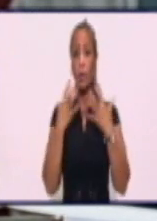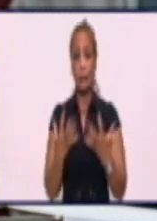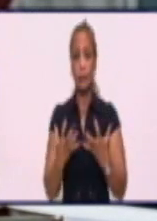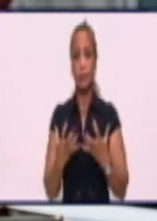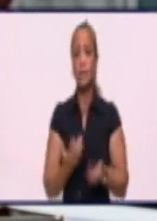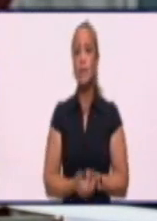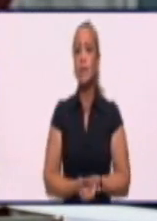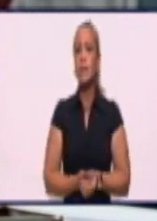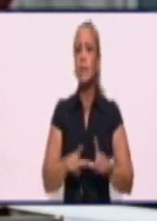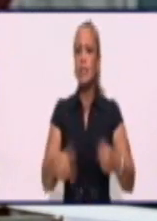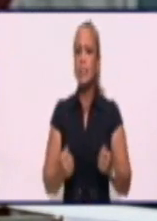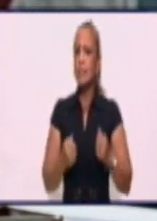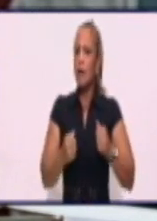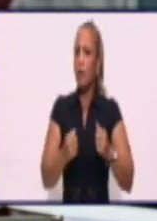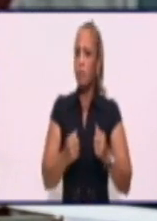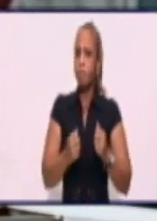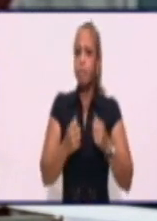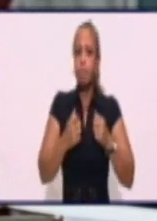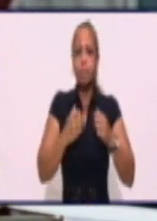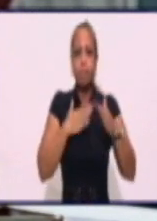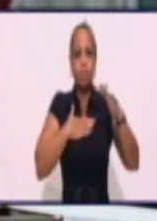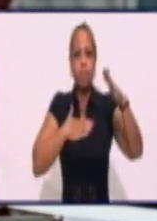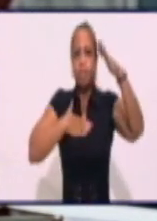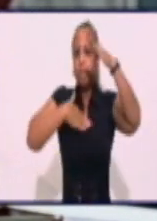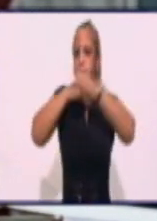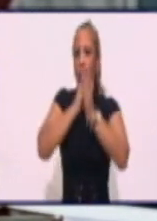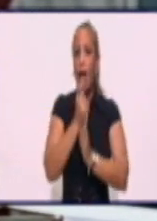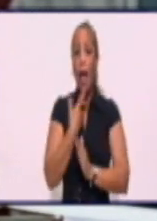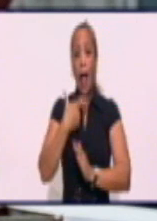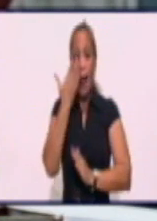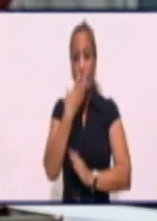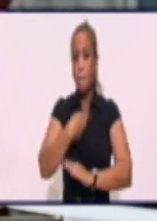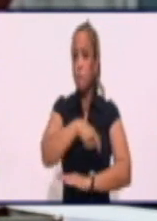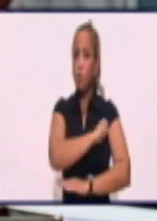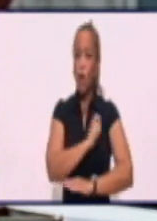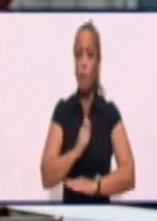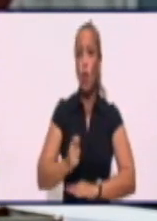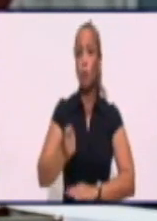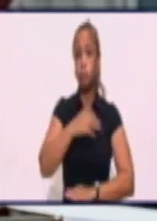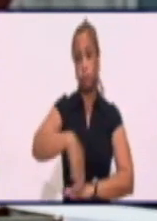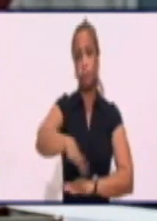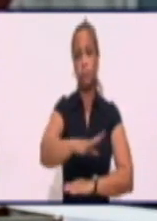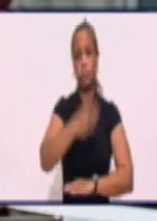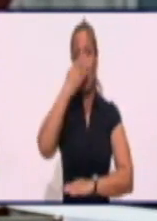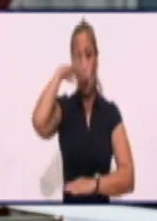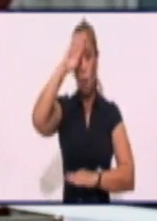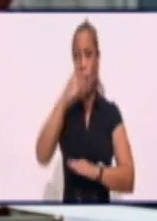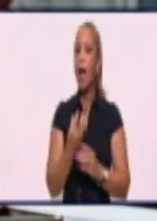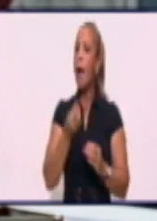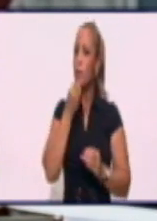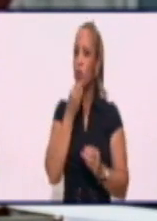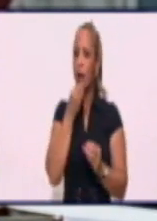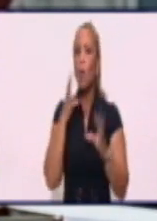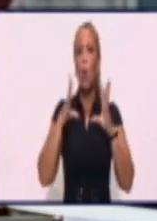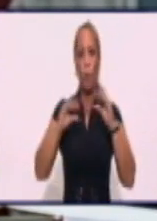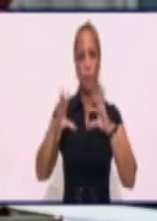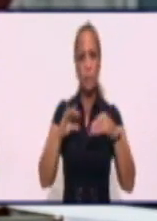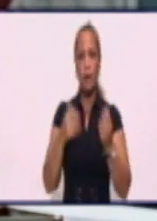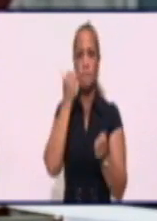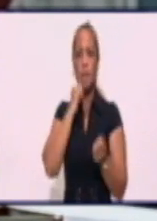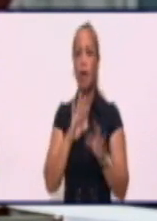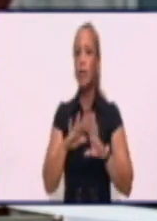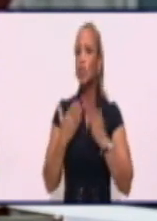que se siga asfixiando al pueblo cubano. Se pudiera seguir hablando mucho más de todo lo que afecta el bloqueo al